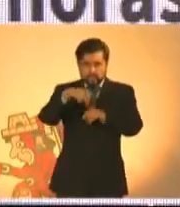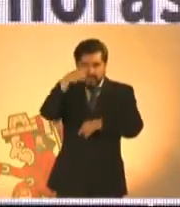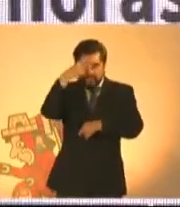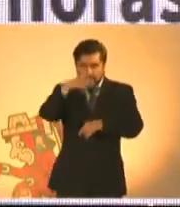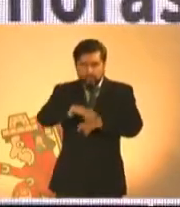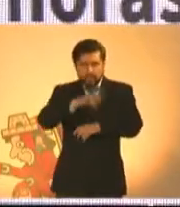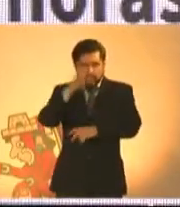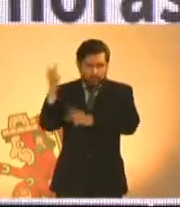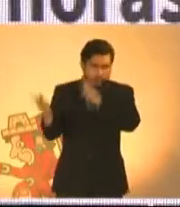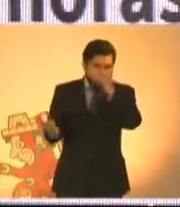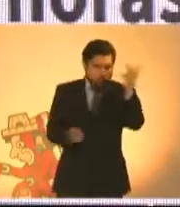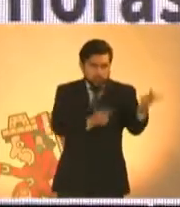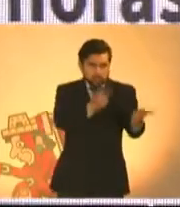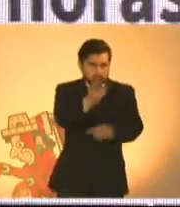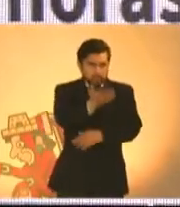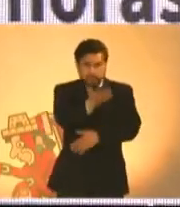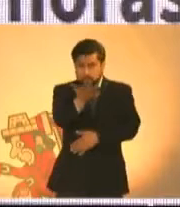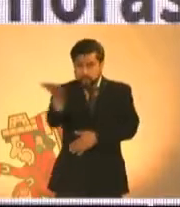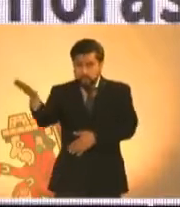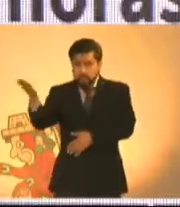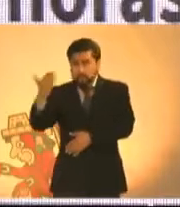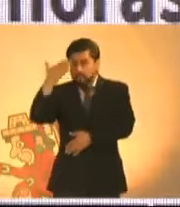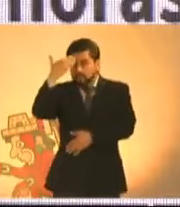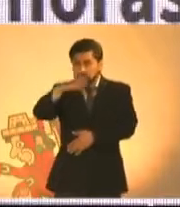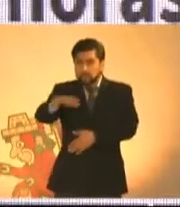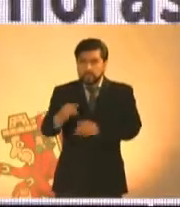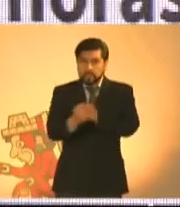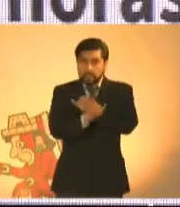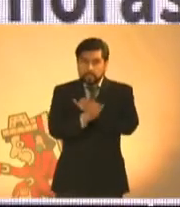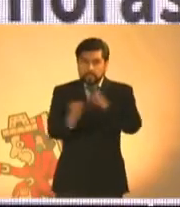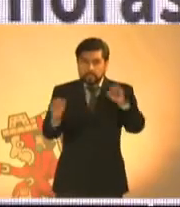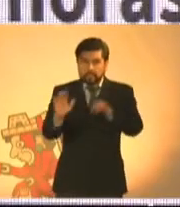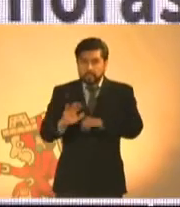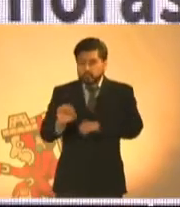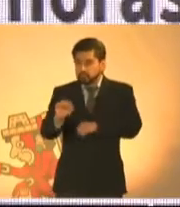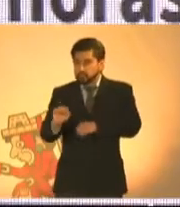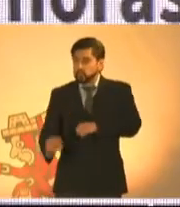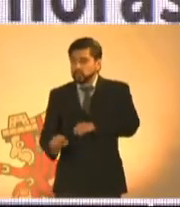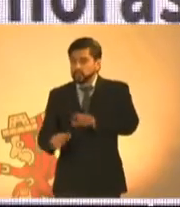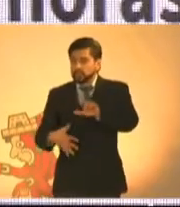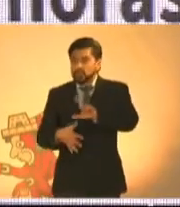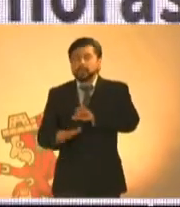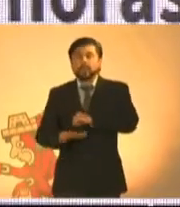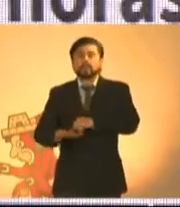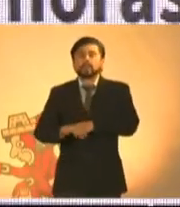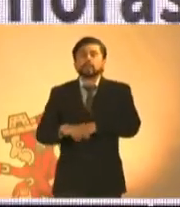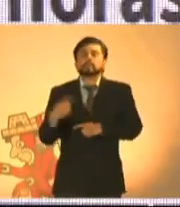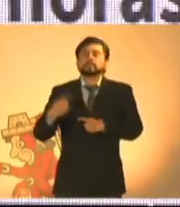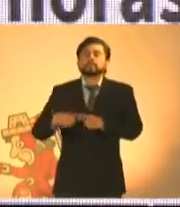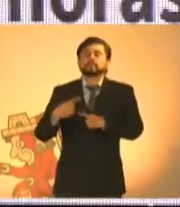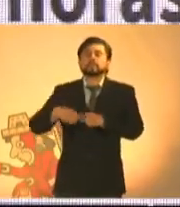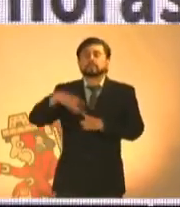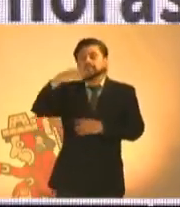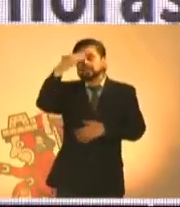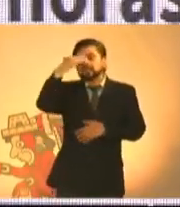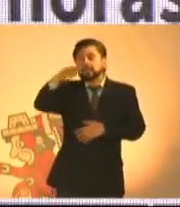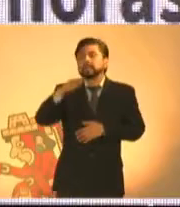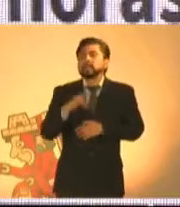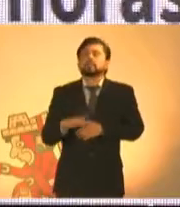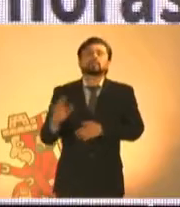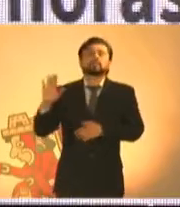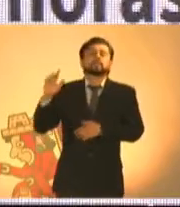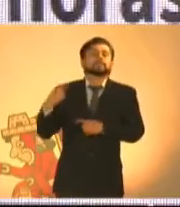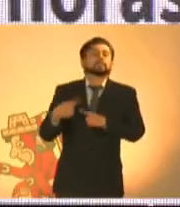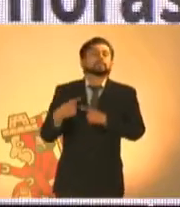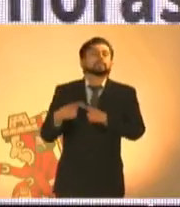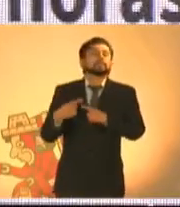los aquí presentes sobre la independencia en el sur de américa levanten la mano los que tengan alguna idea sobre la independencia